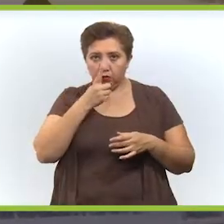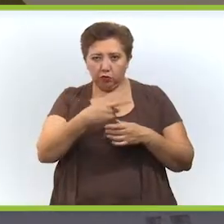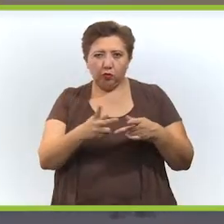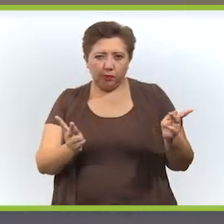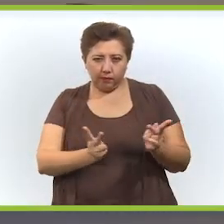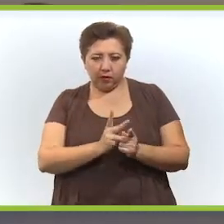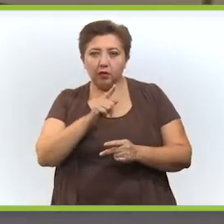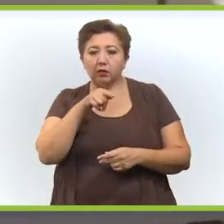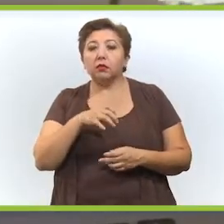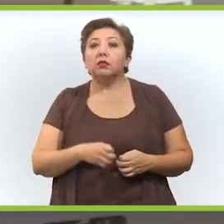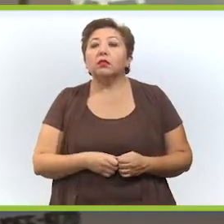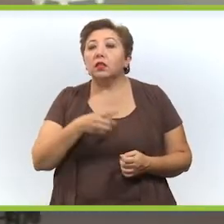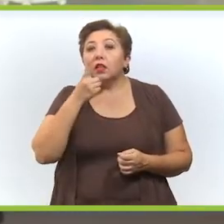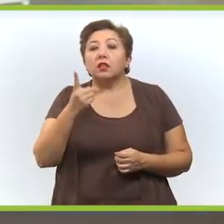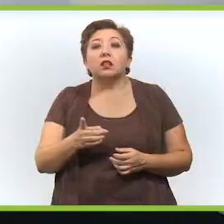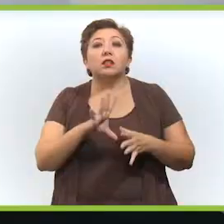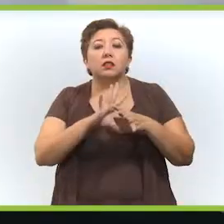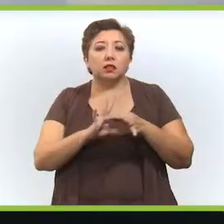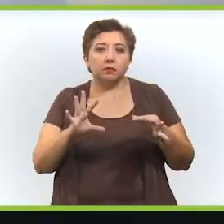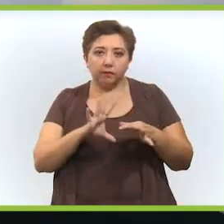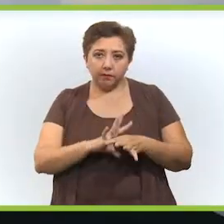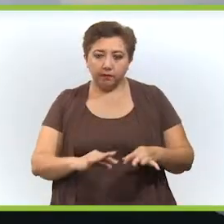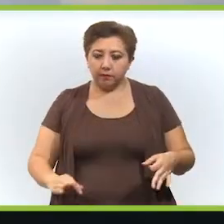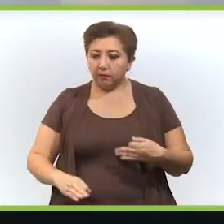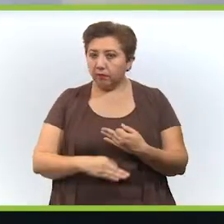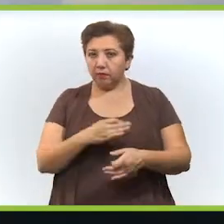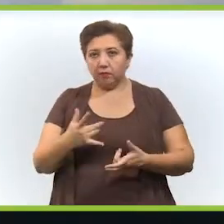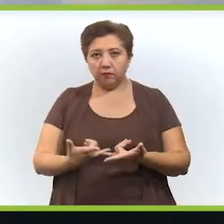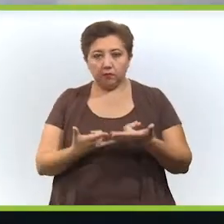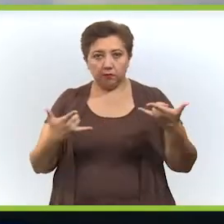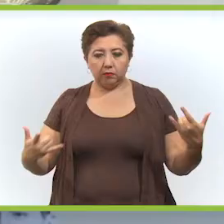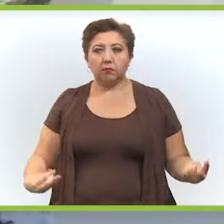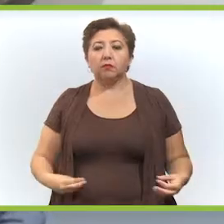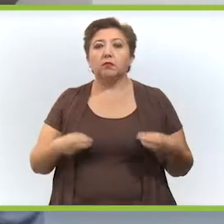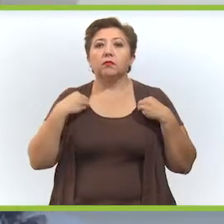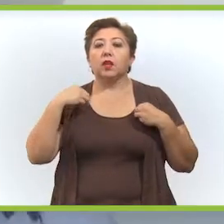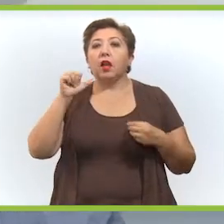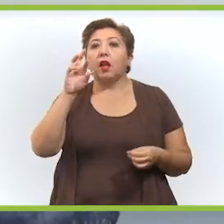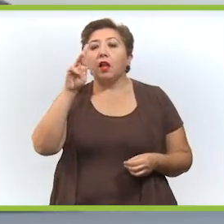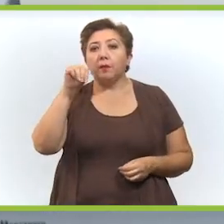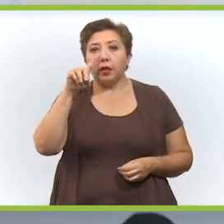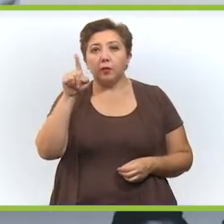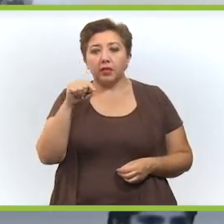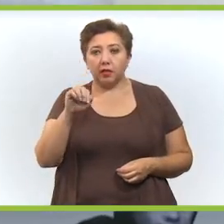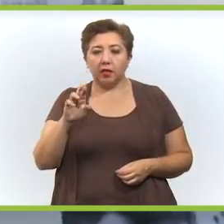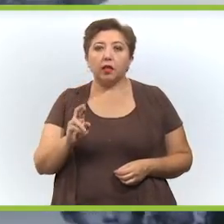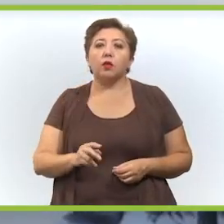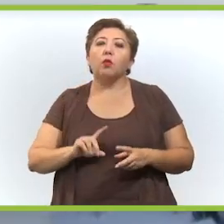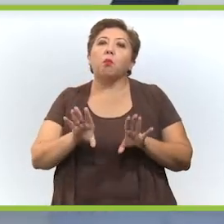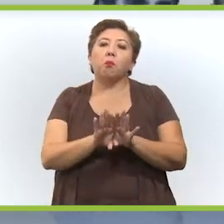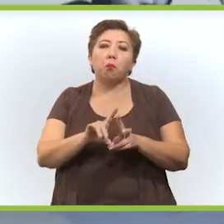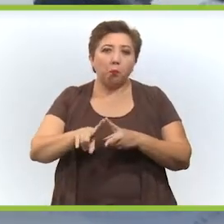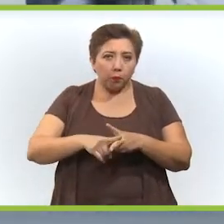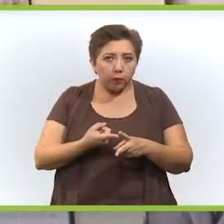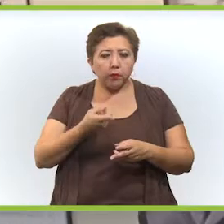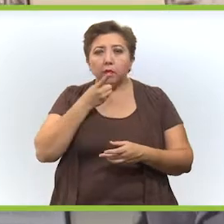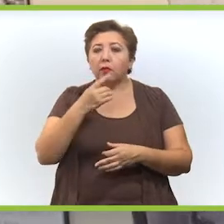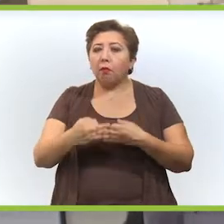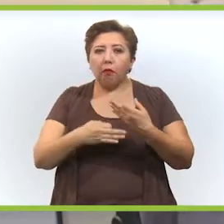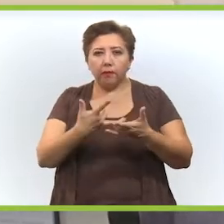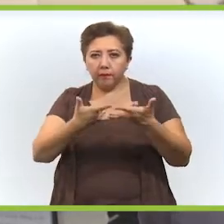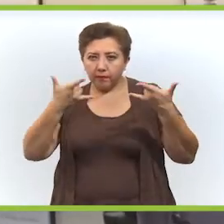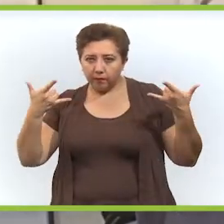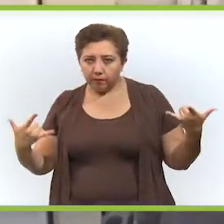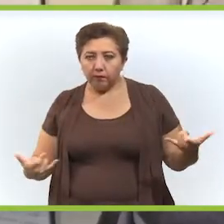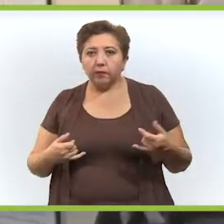donde se describe ahí toda la historia de la vida de Armando Manzanero, cómo empezó, cuáles fueron sus inicios, y donde al final puedes grabar hasta